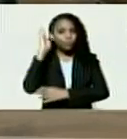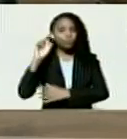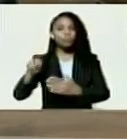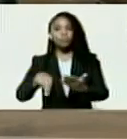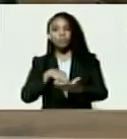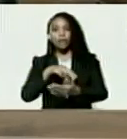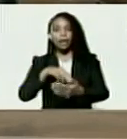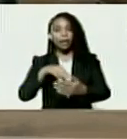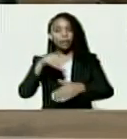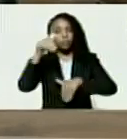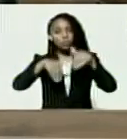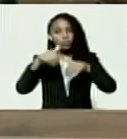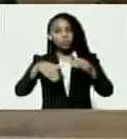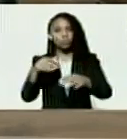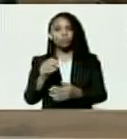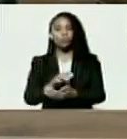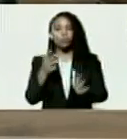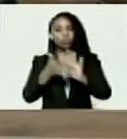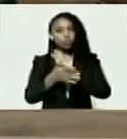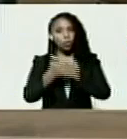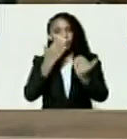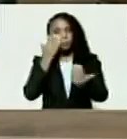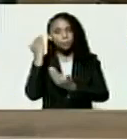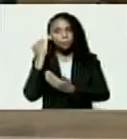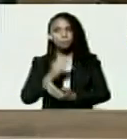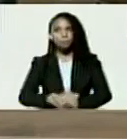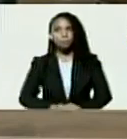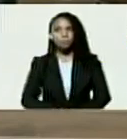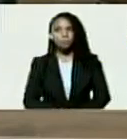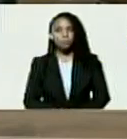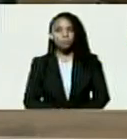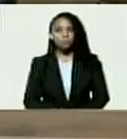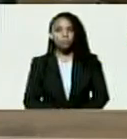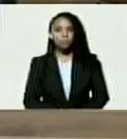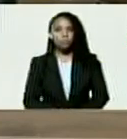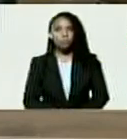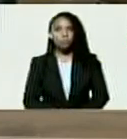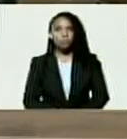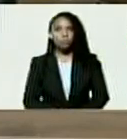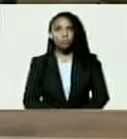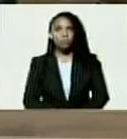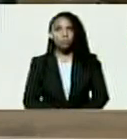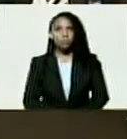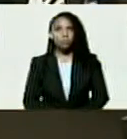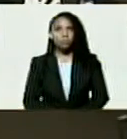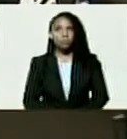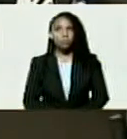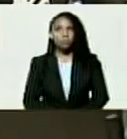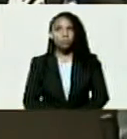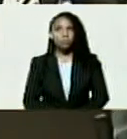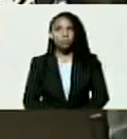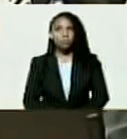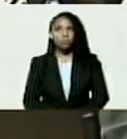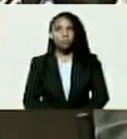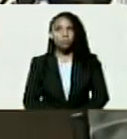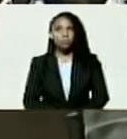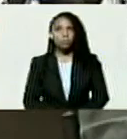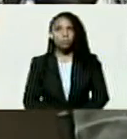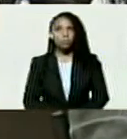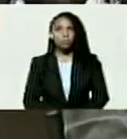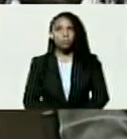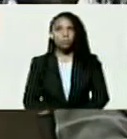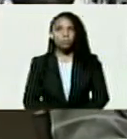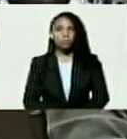José Martínez García, ciudadano Domingo Medina Gutiérrez, ciudadano Ladis Coromoto Mejías